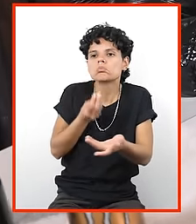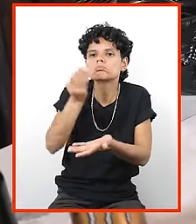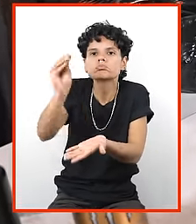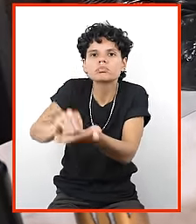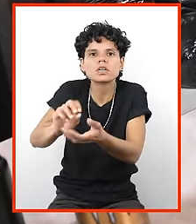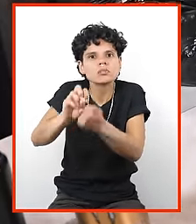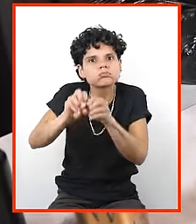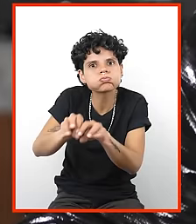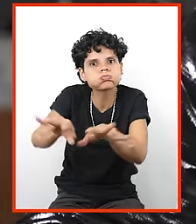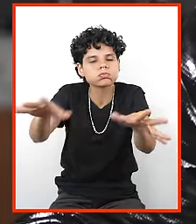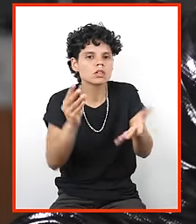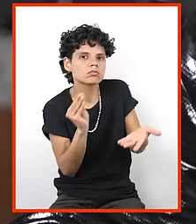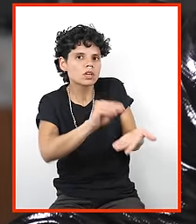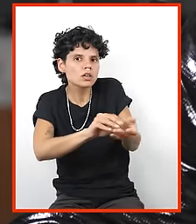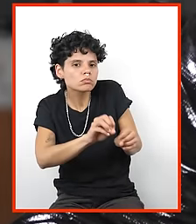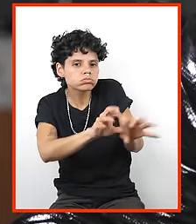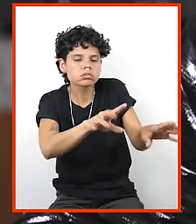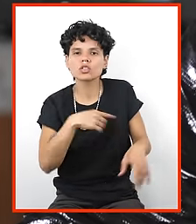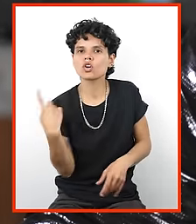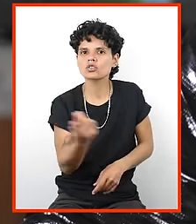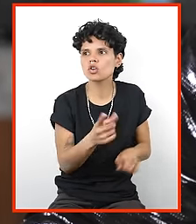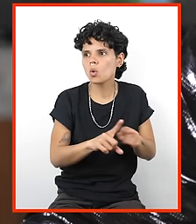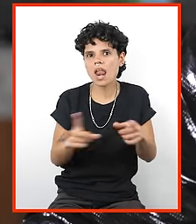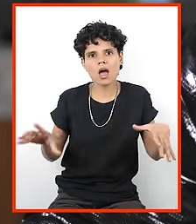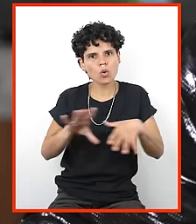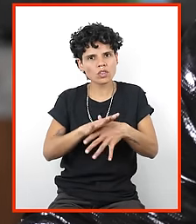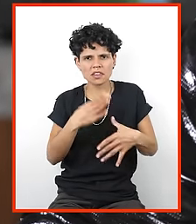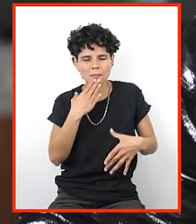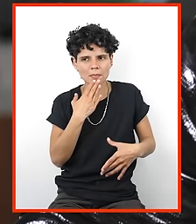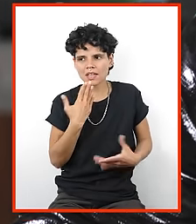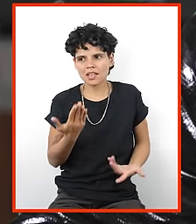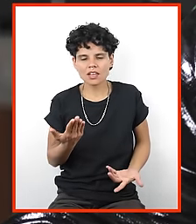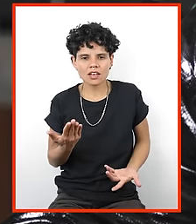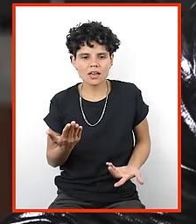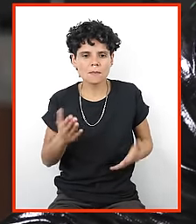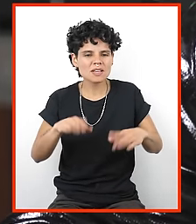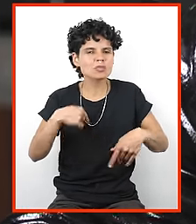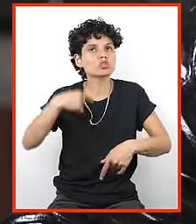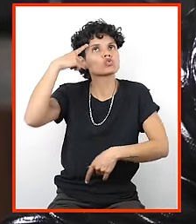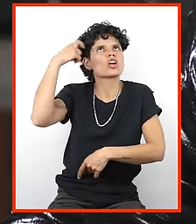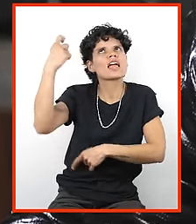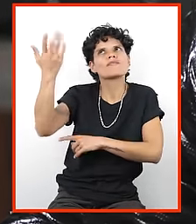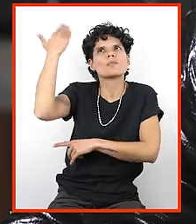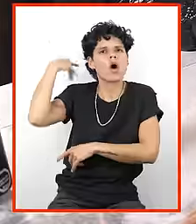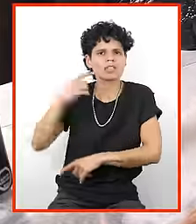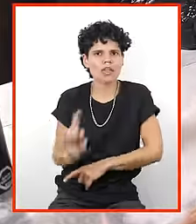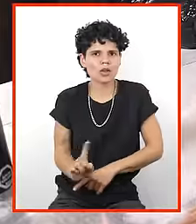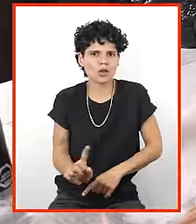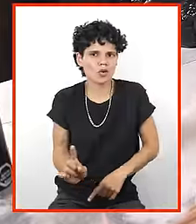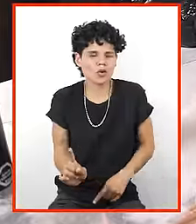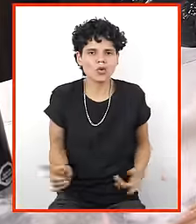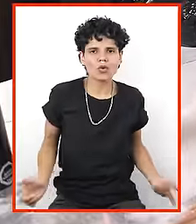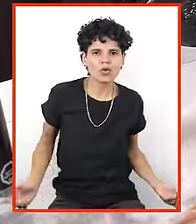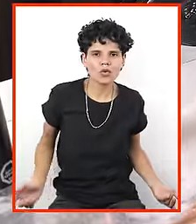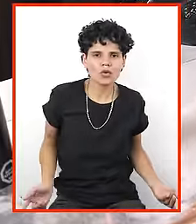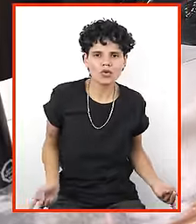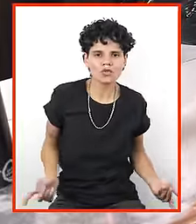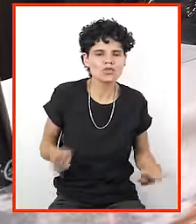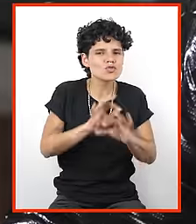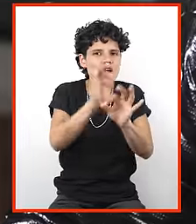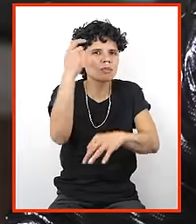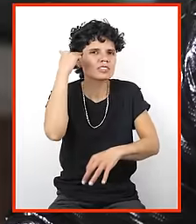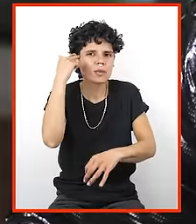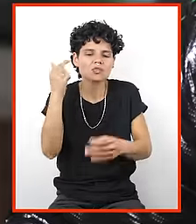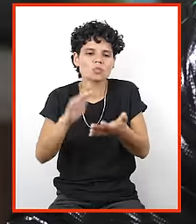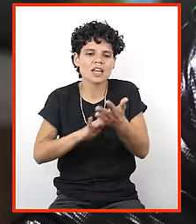que entramos a las casas. Con la Junta hicimos algo que de verdad que ni en nuestro... mejores sueños. Exacto. Lo